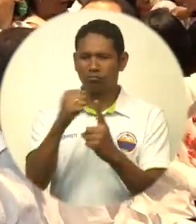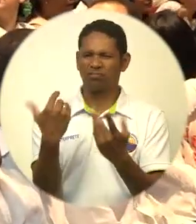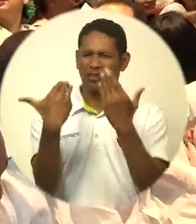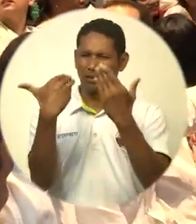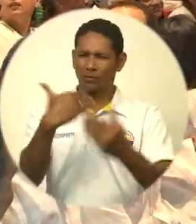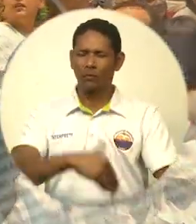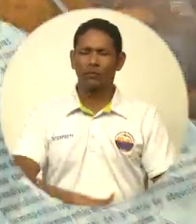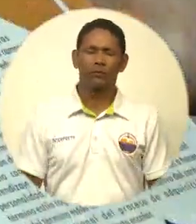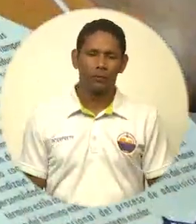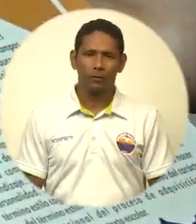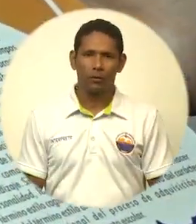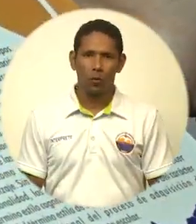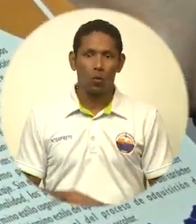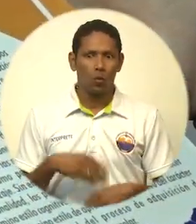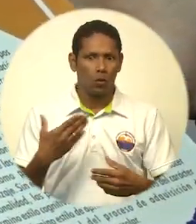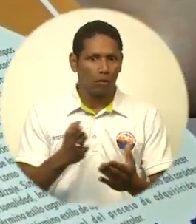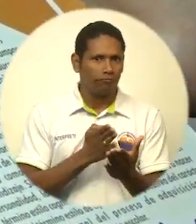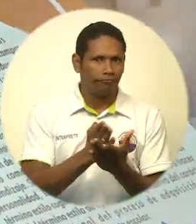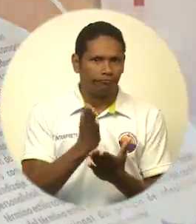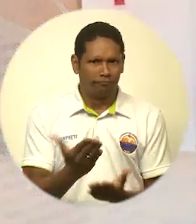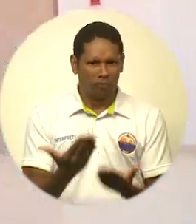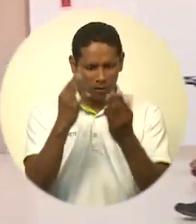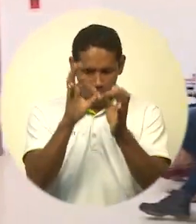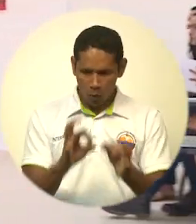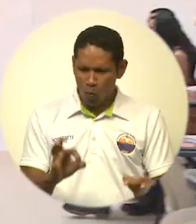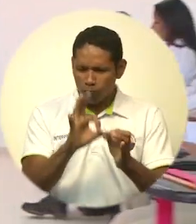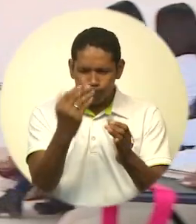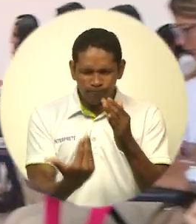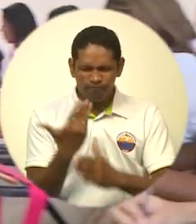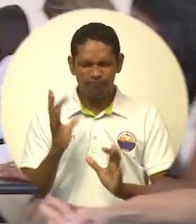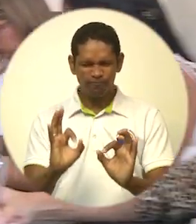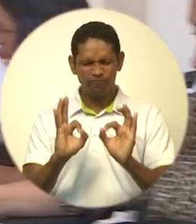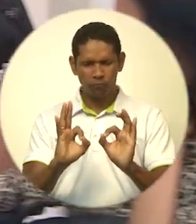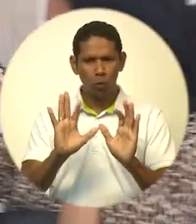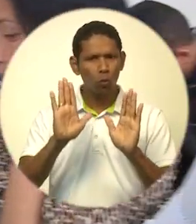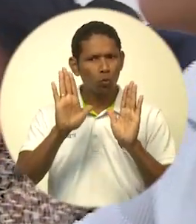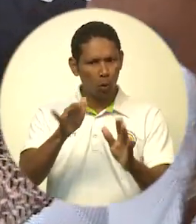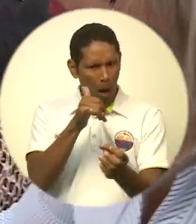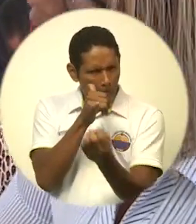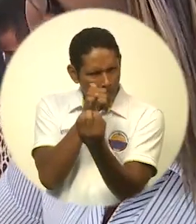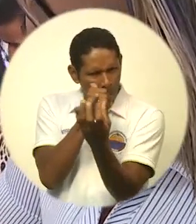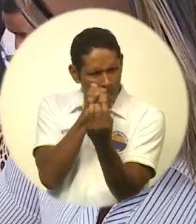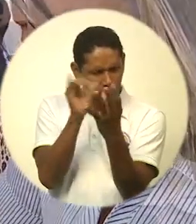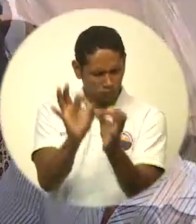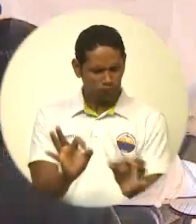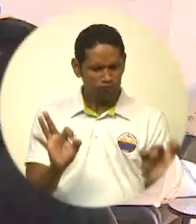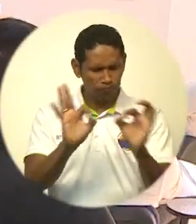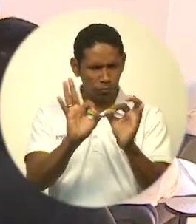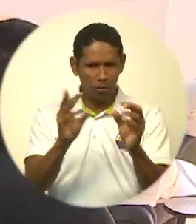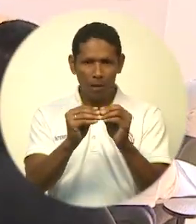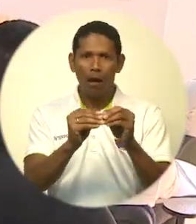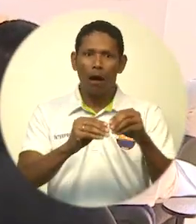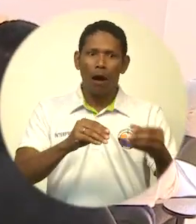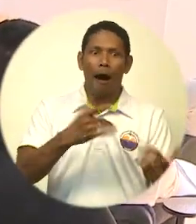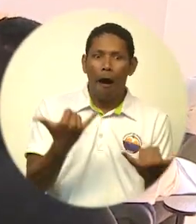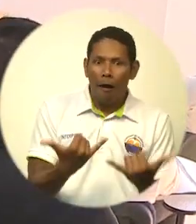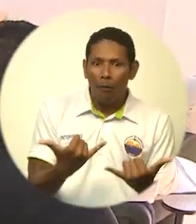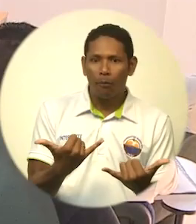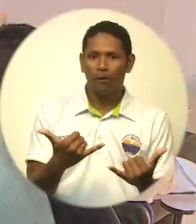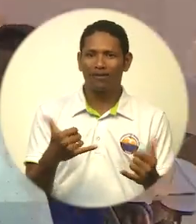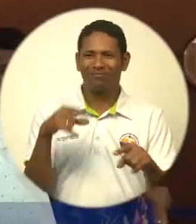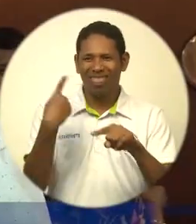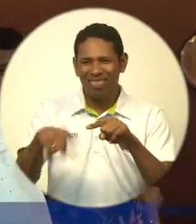gran aporte de Unimagdalena a la sociedad. El programa aporta una fortaleza muy completa desde el concepto